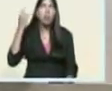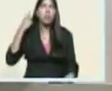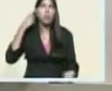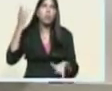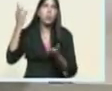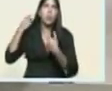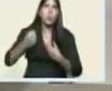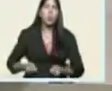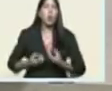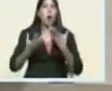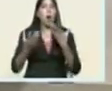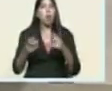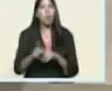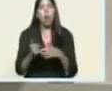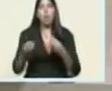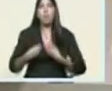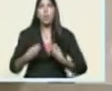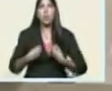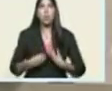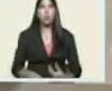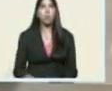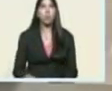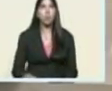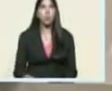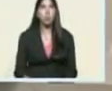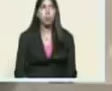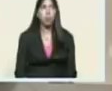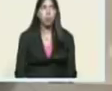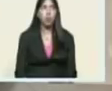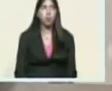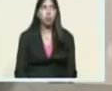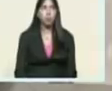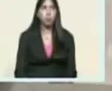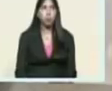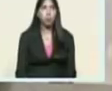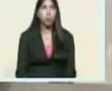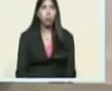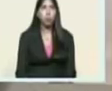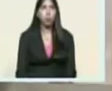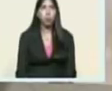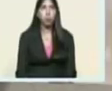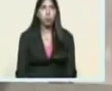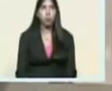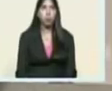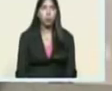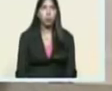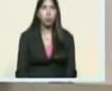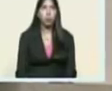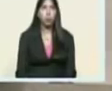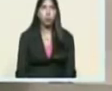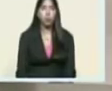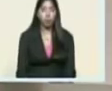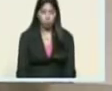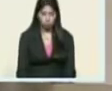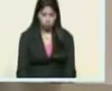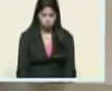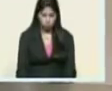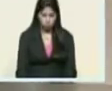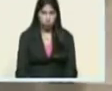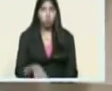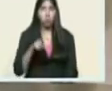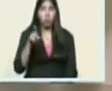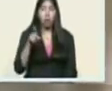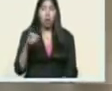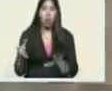pensamiento, en sus orientaciones. Él hablaba en una entrevista que dio a un periodista argentino, hizo